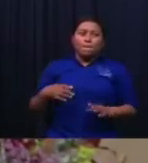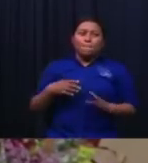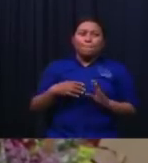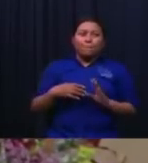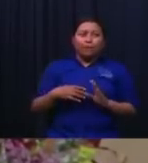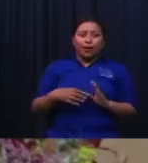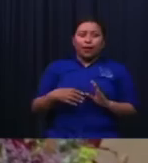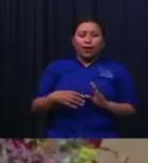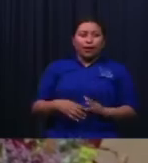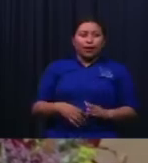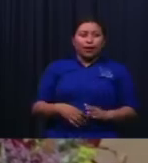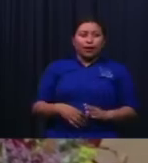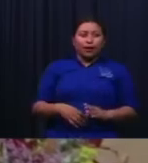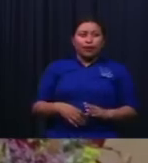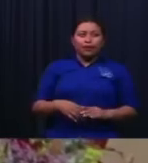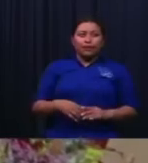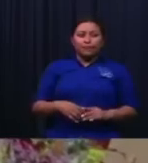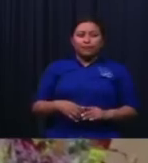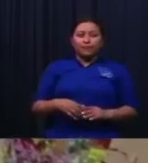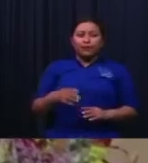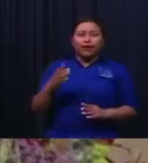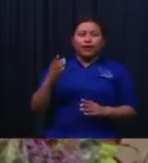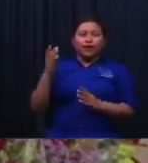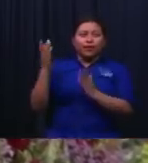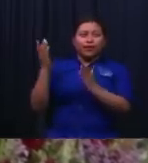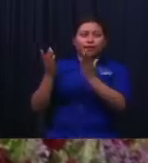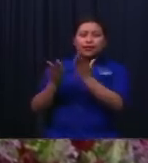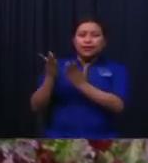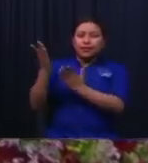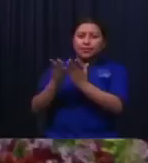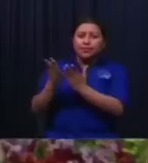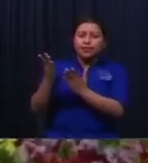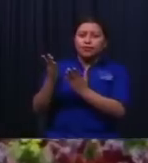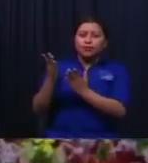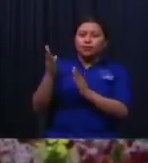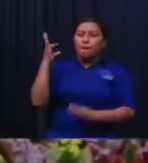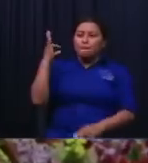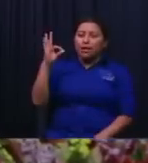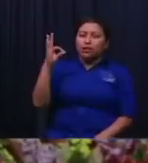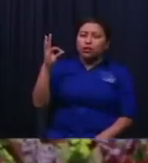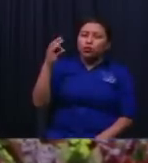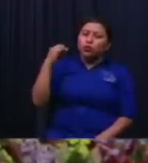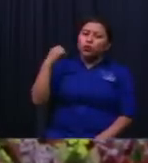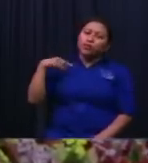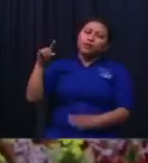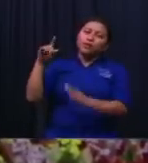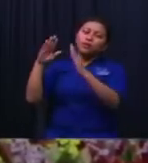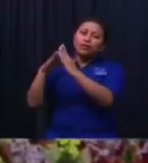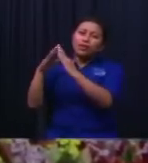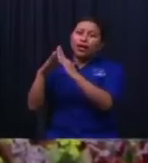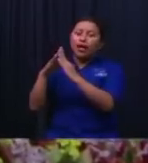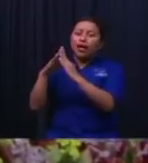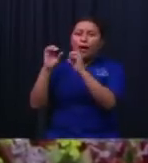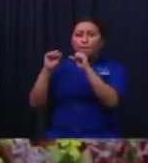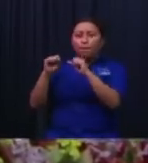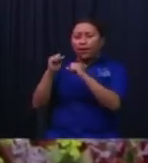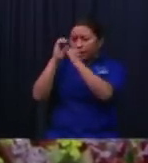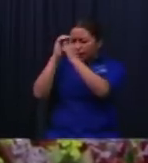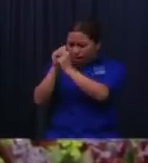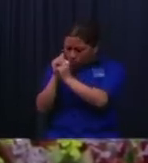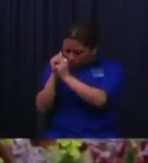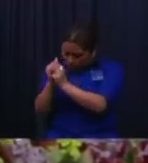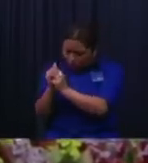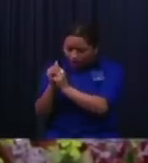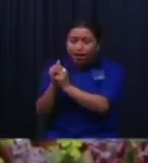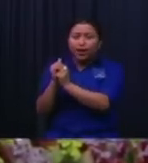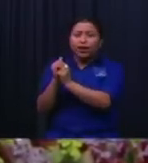a todo el clan. A Jari, a ver, no se me olvidó ninguno, a Josué. Los llevamos a